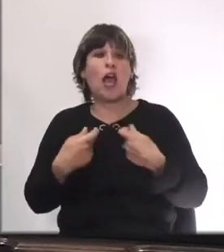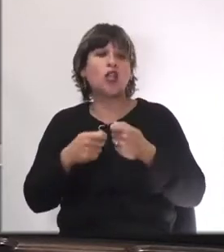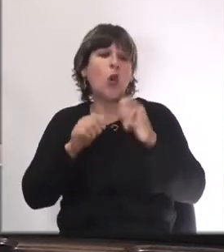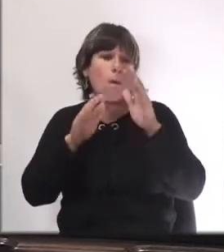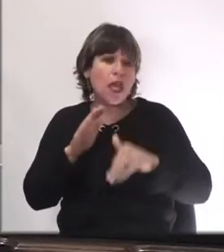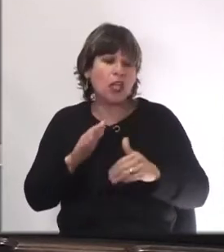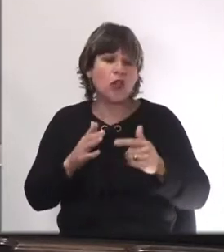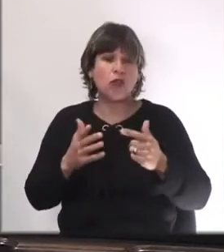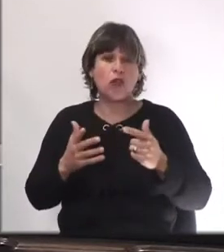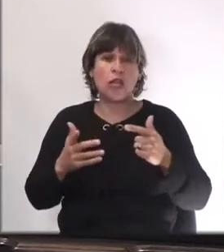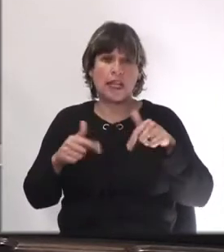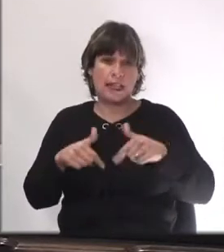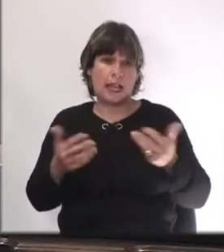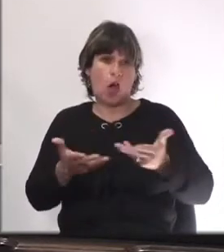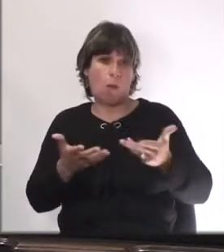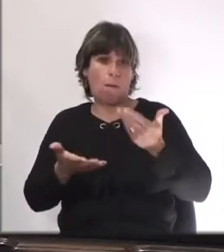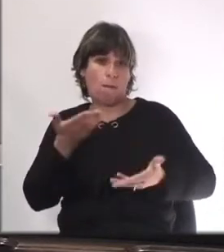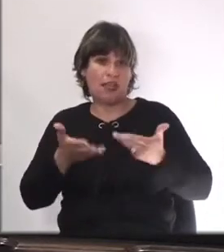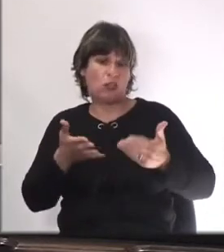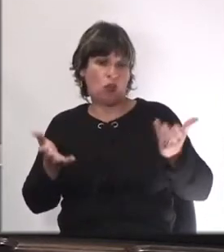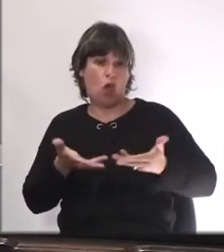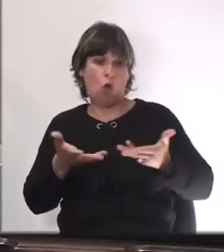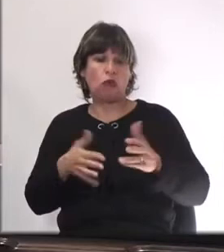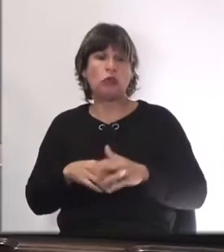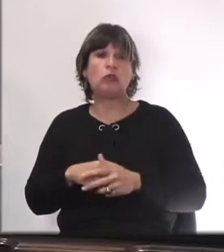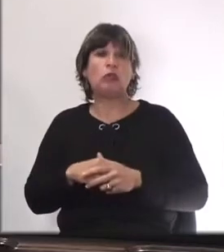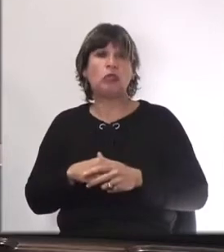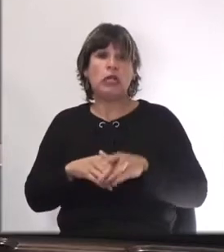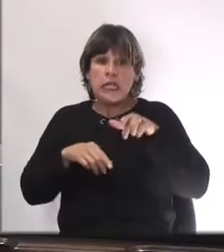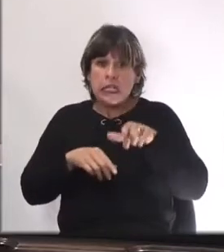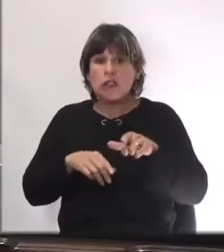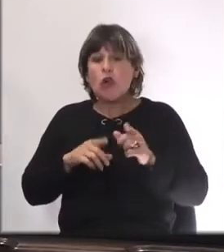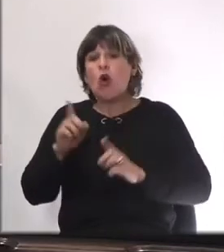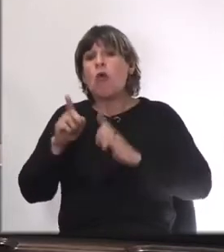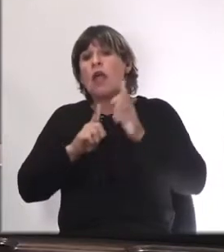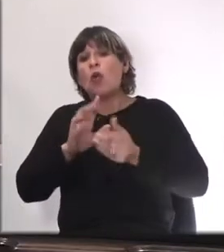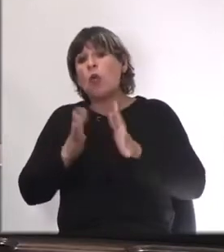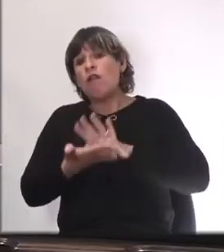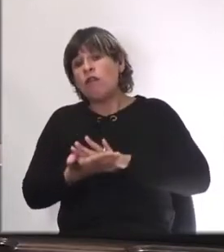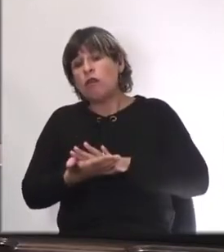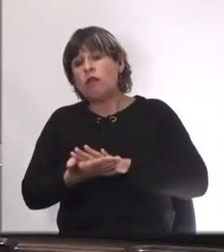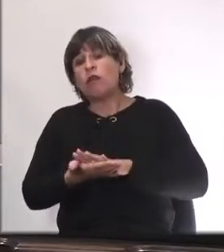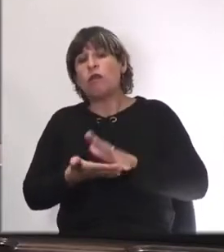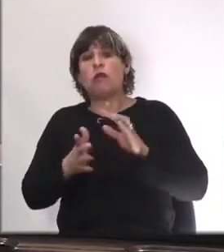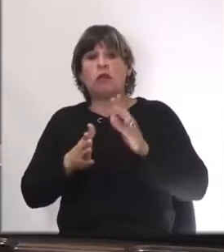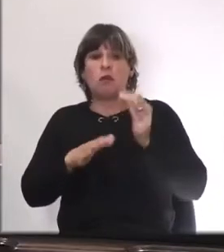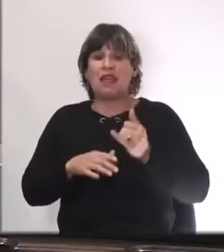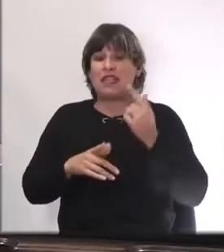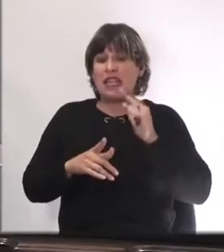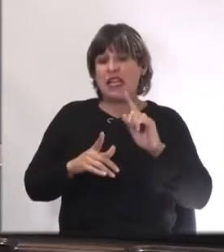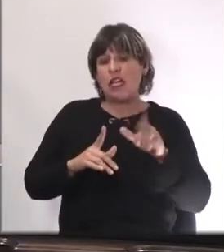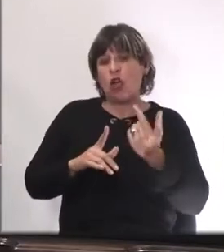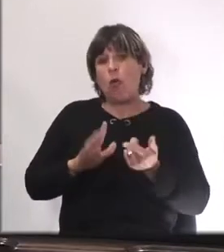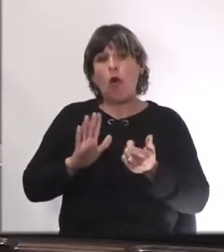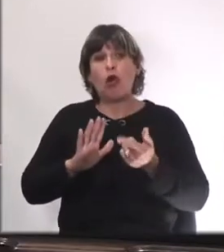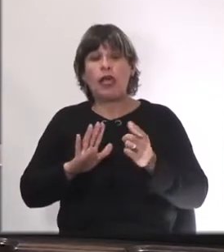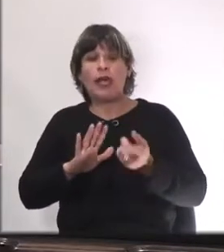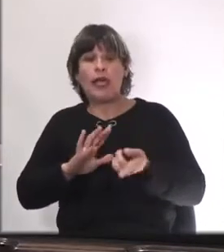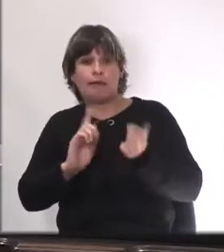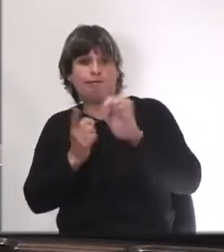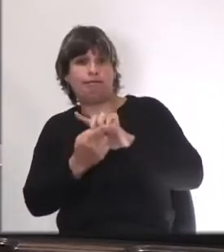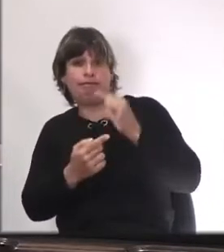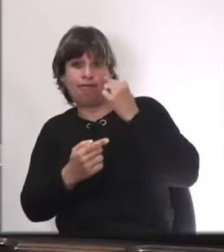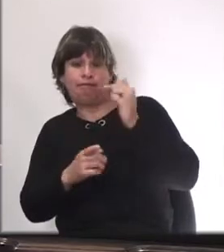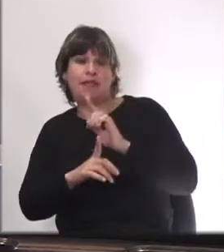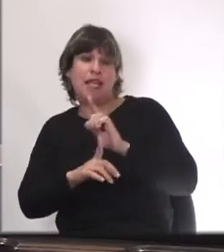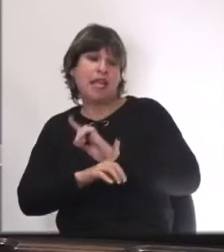tener, y eso, de alguna manera, tiene como contracara que no hizo todo lo